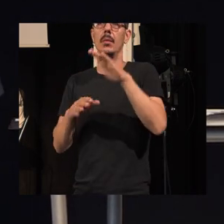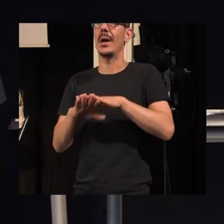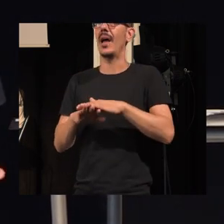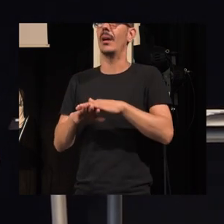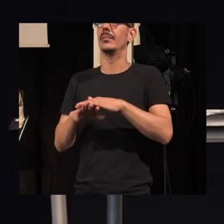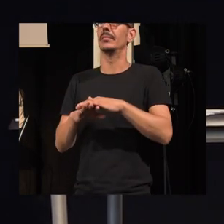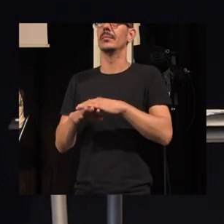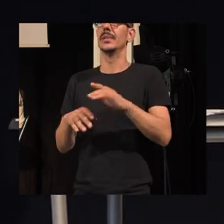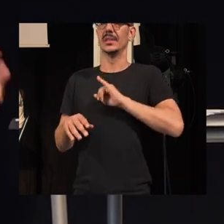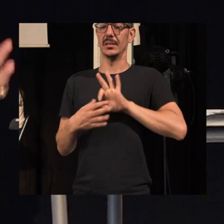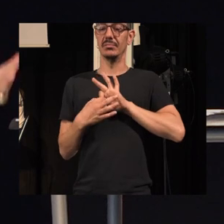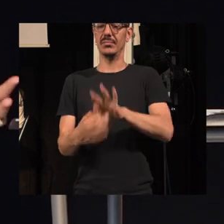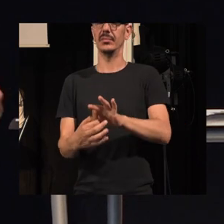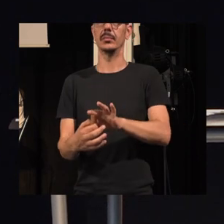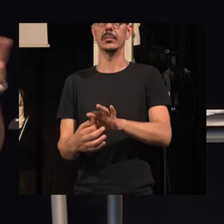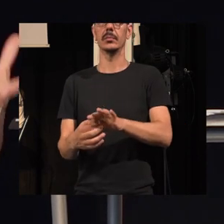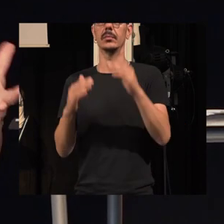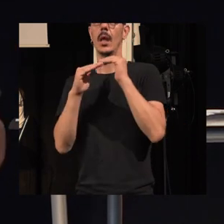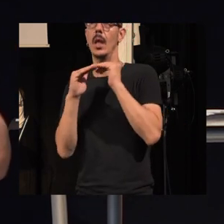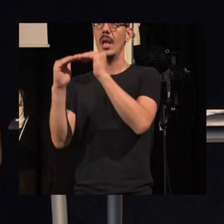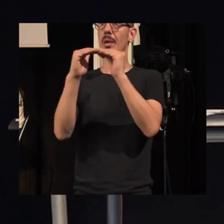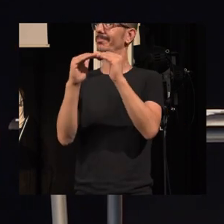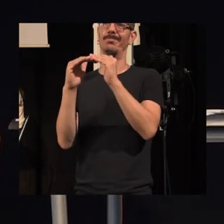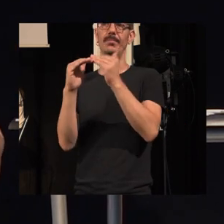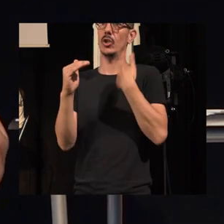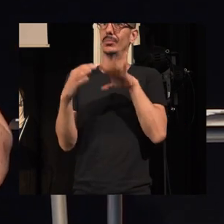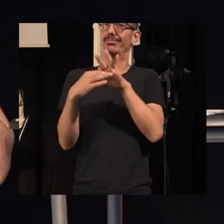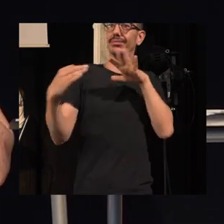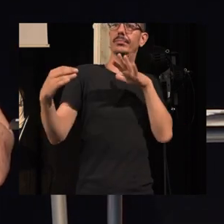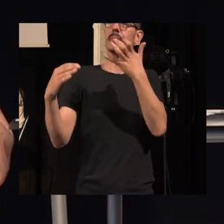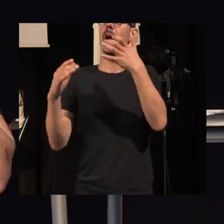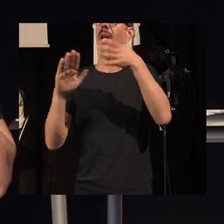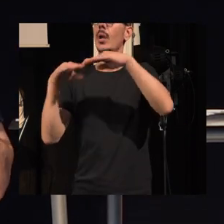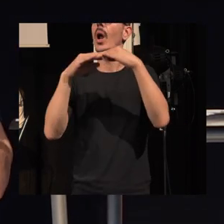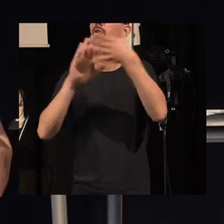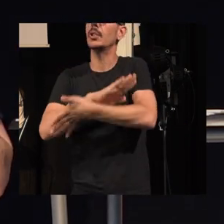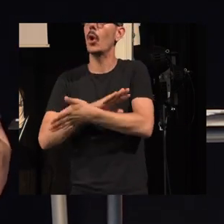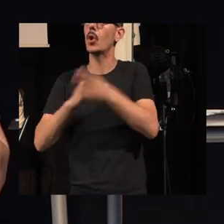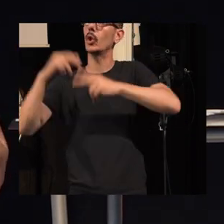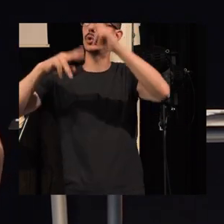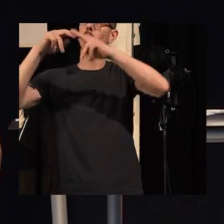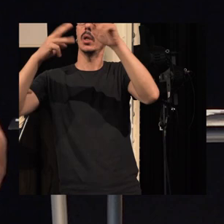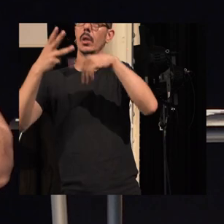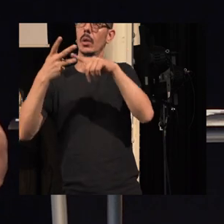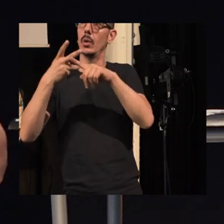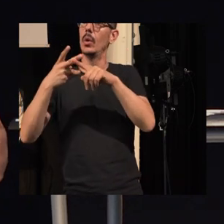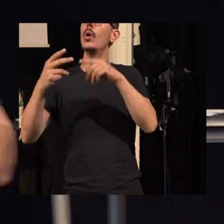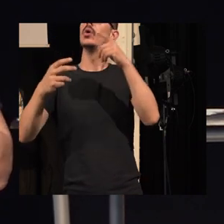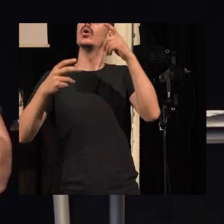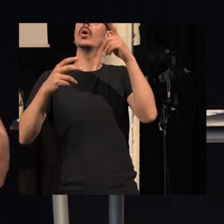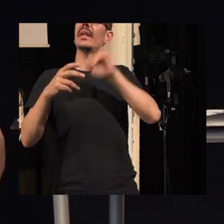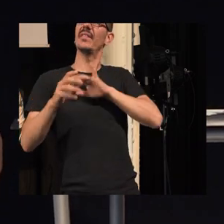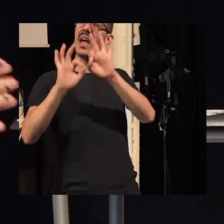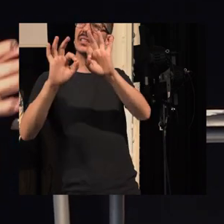lo normativo, a lo igual que es lo construido como el referente al cual hay que pertenecer. Y